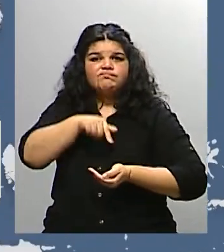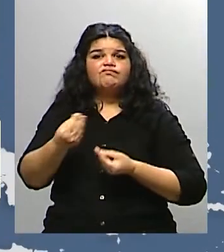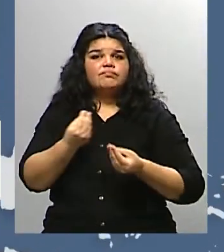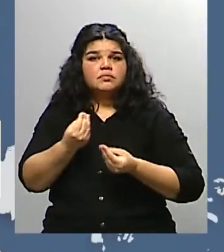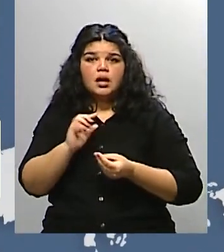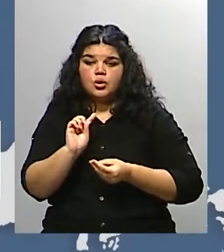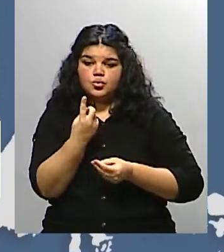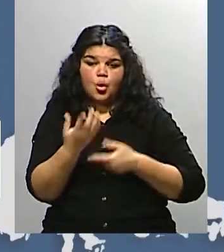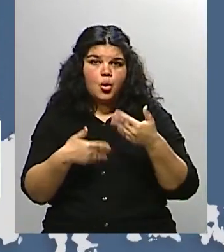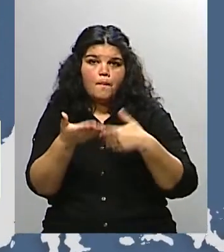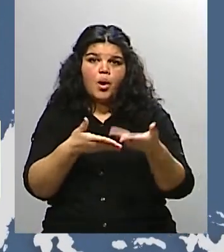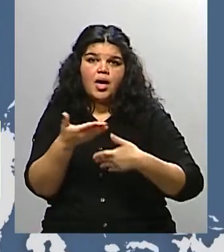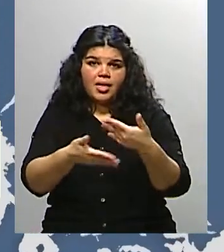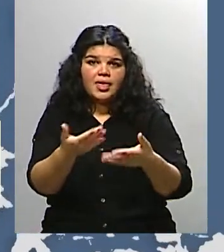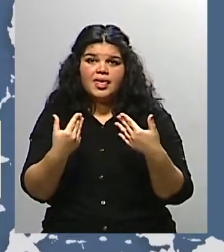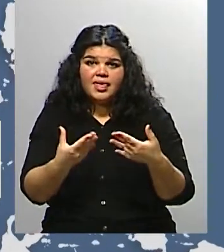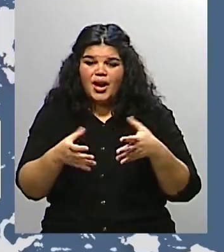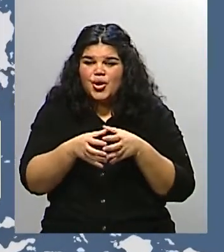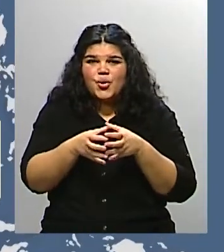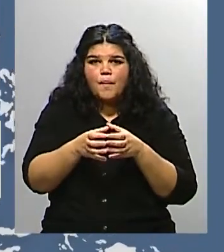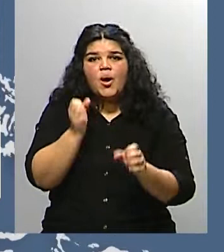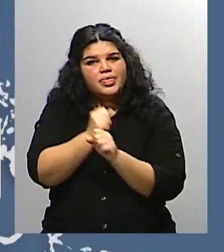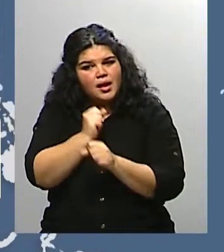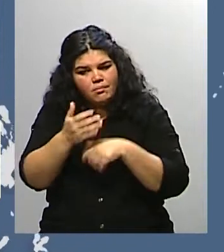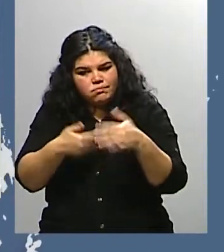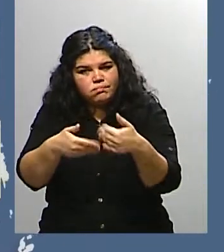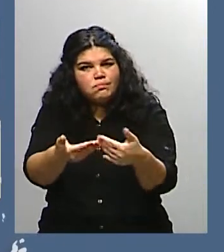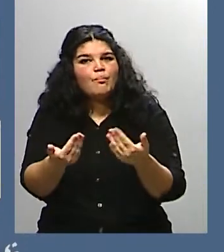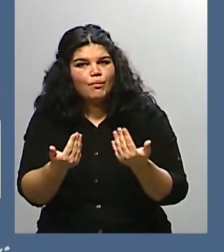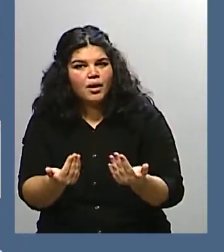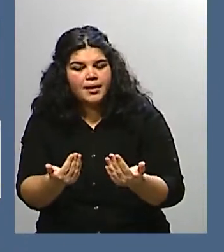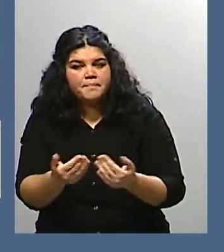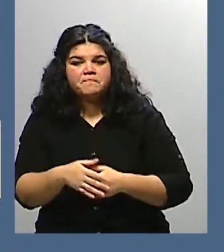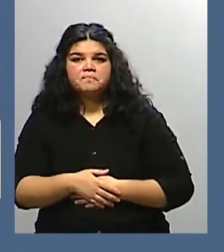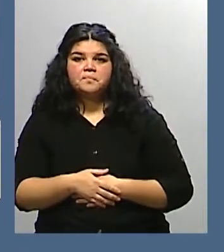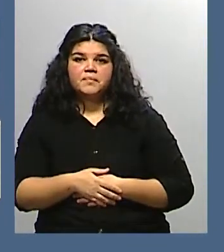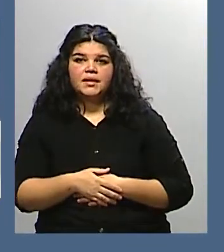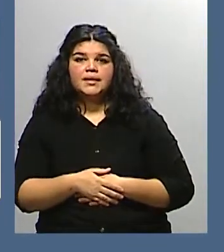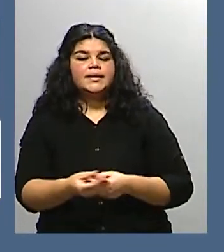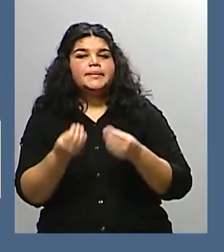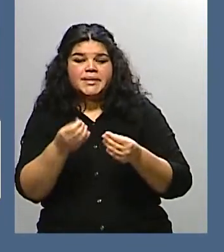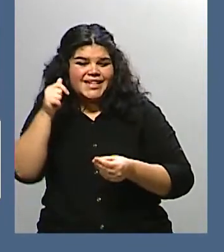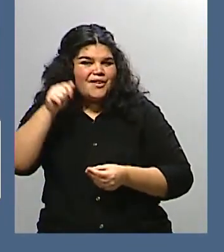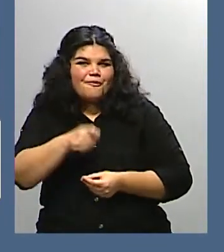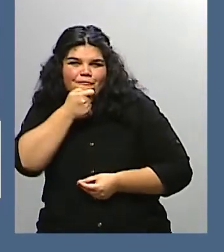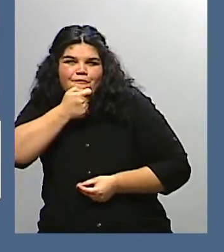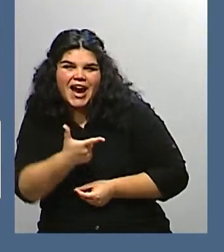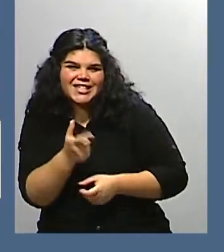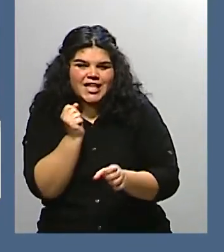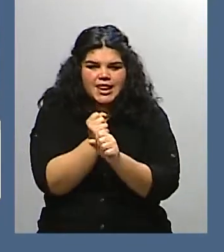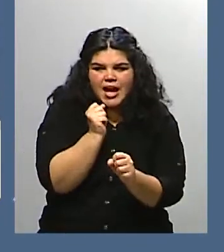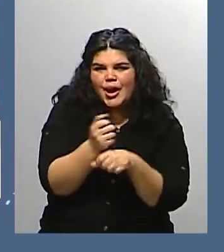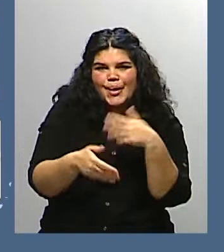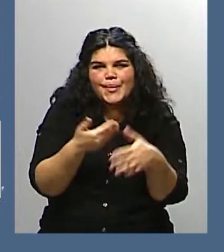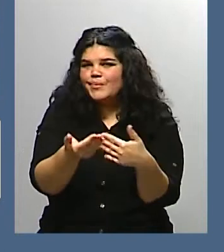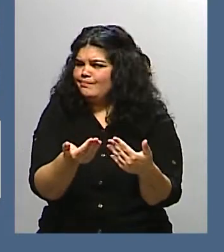con relación a las actividades que se desarrollan. No es una actividad sencilla, es una actividad